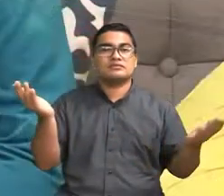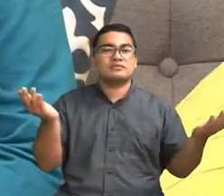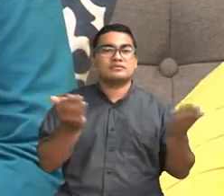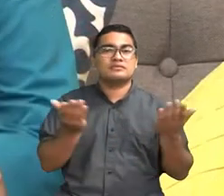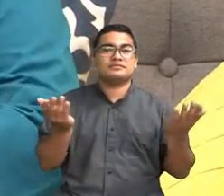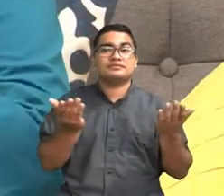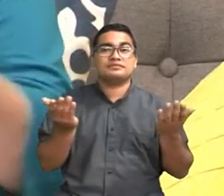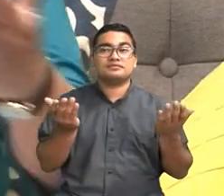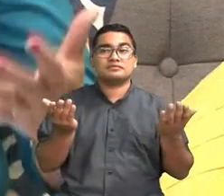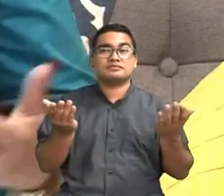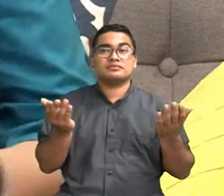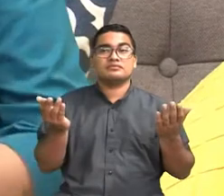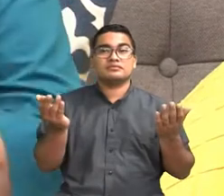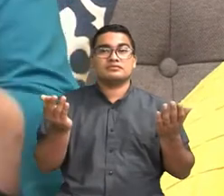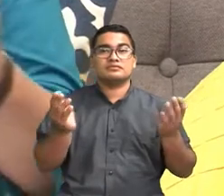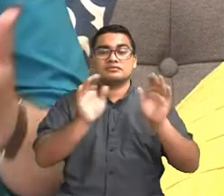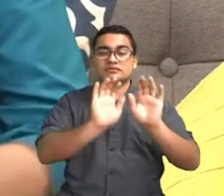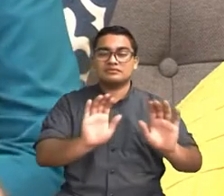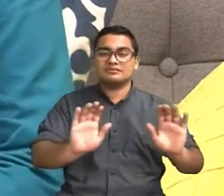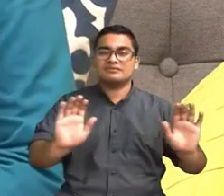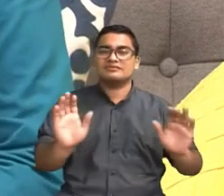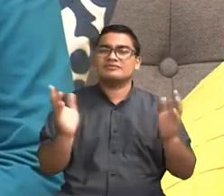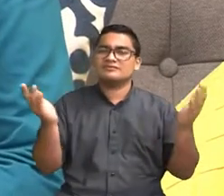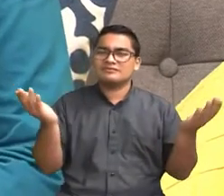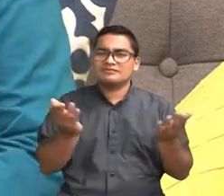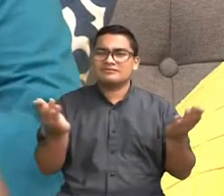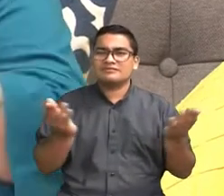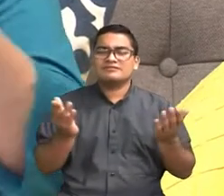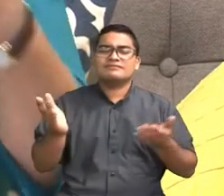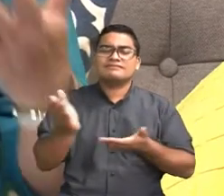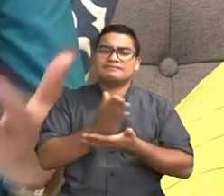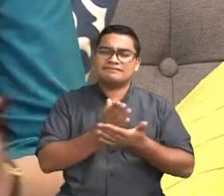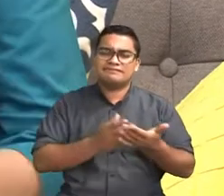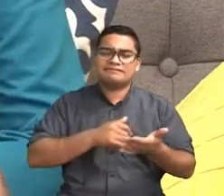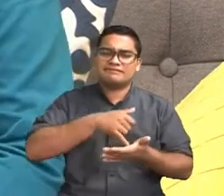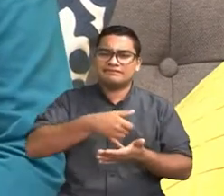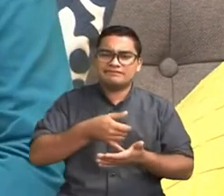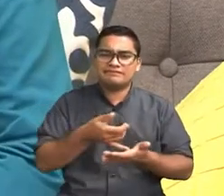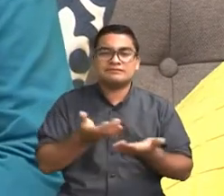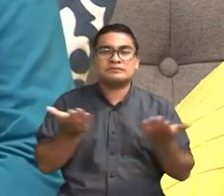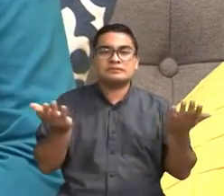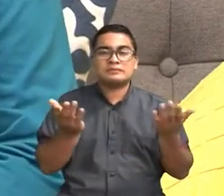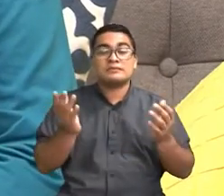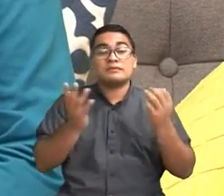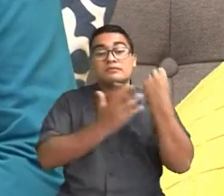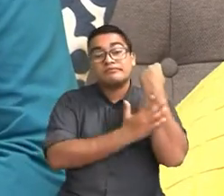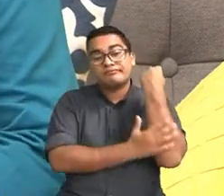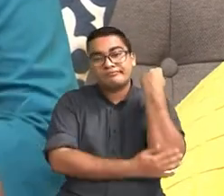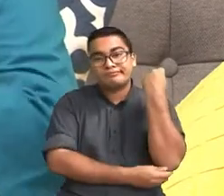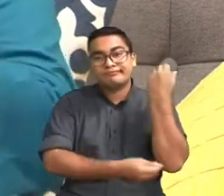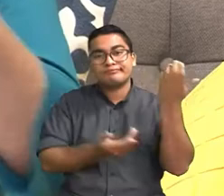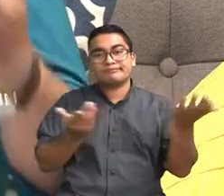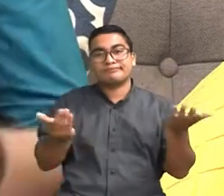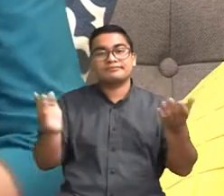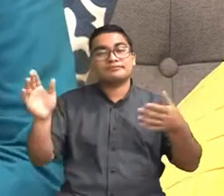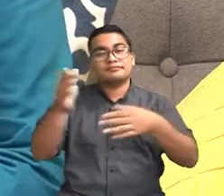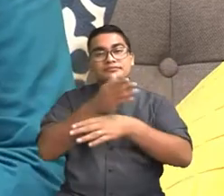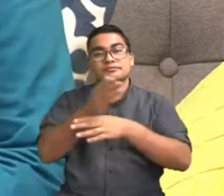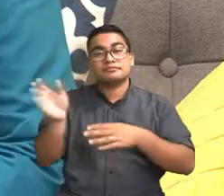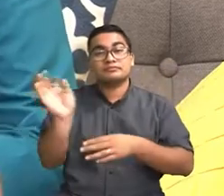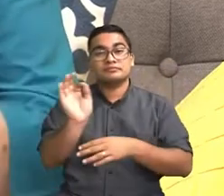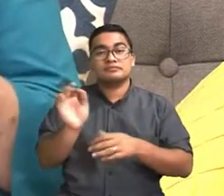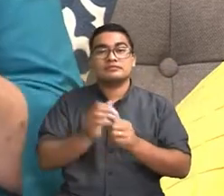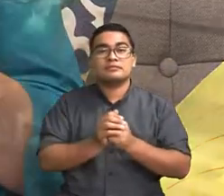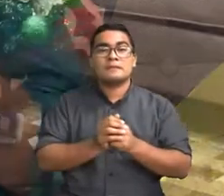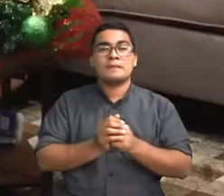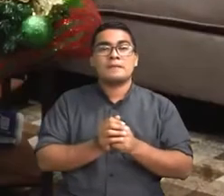niña que están en condiciones vulnerables, en claro, situaciones de pobreza. En distintas circunstancias. Creo